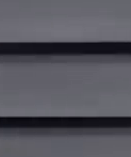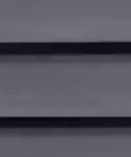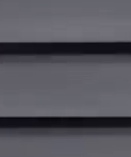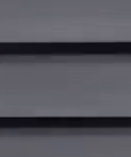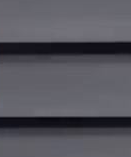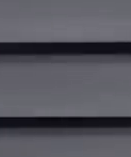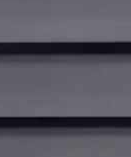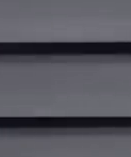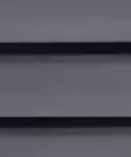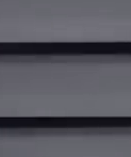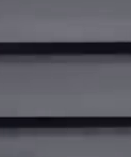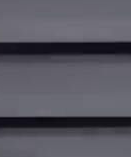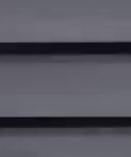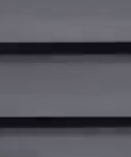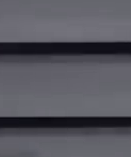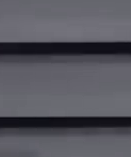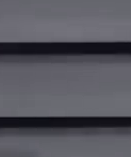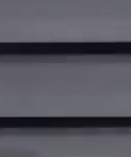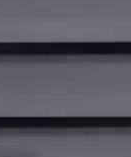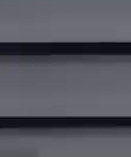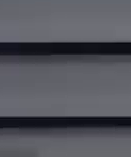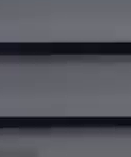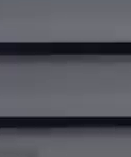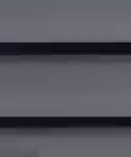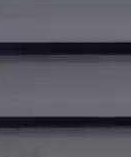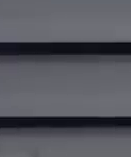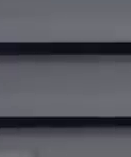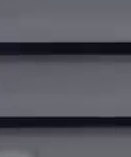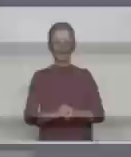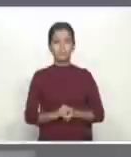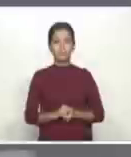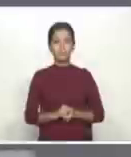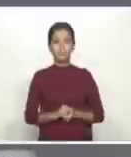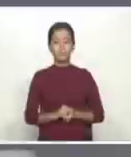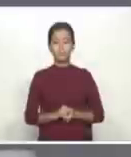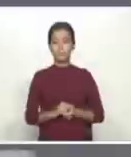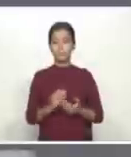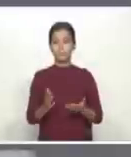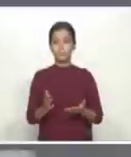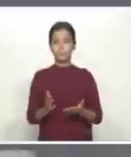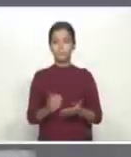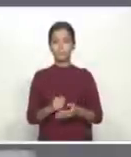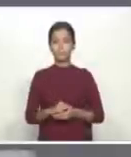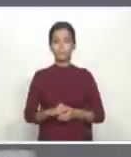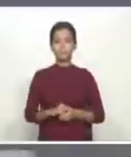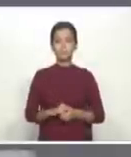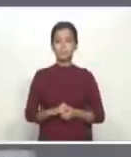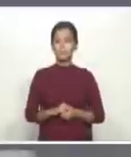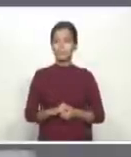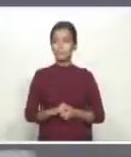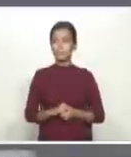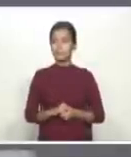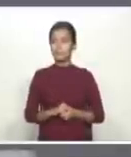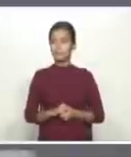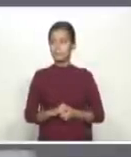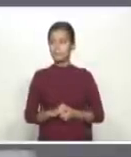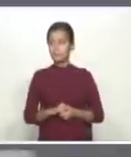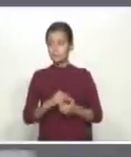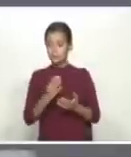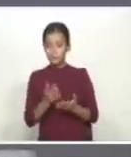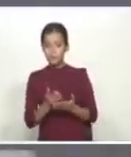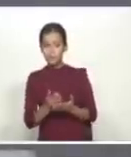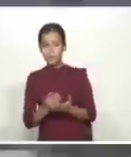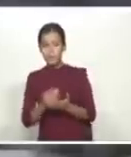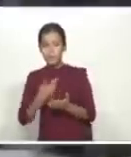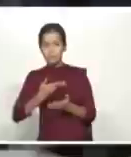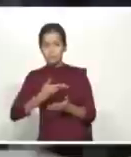empanos? Cero, cero. Más bien saqueas una parte. No, entonces, que decir, solo, ahí la Biblia, se verán cosas, es que